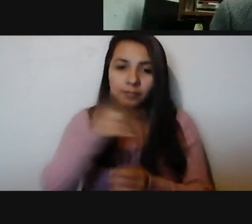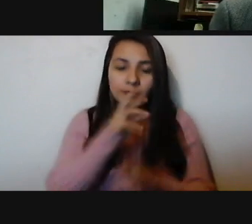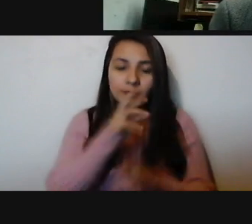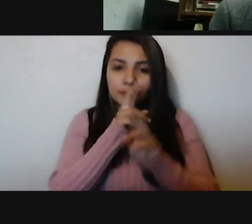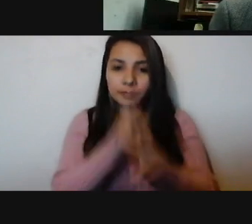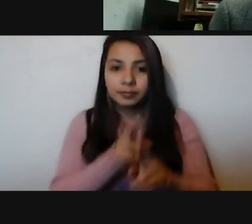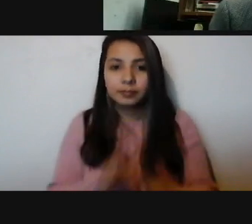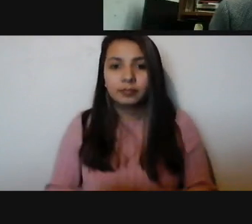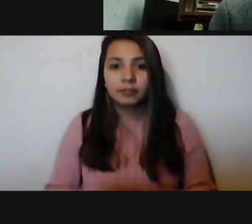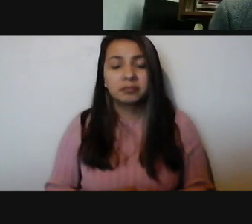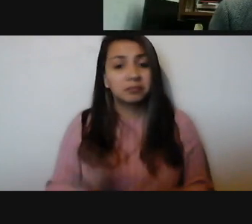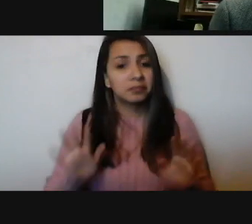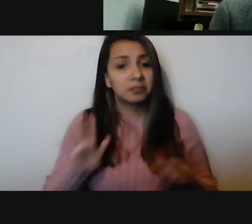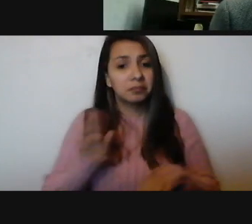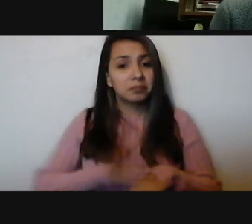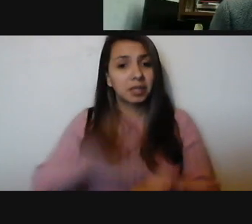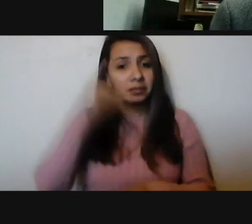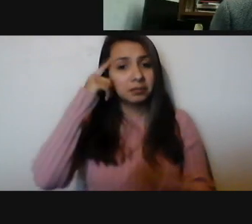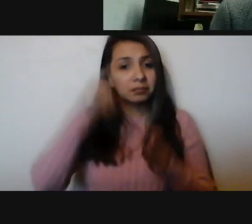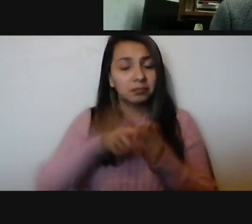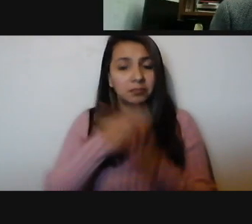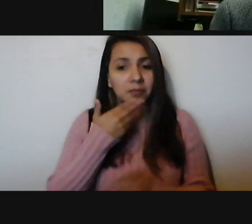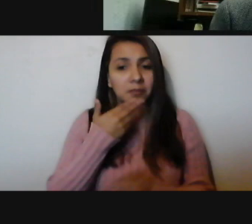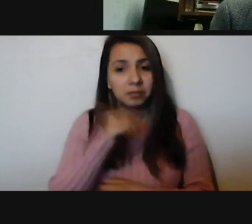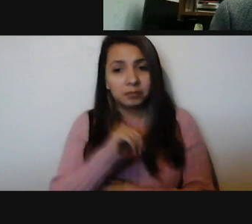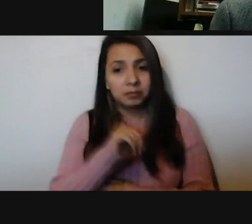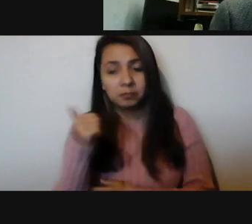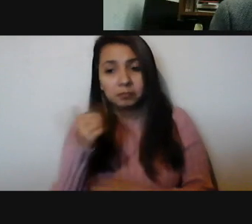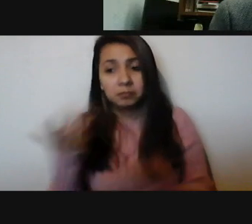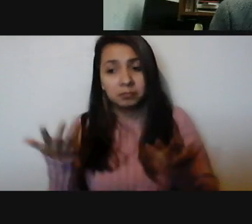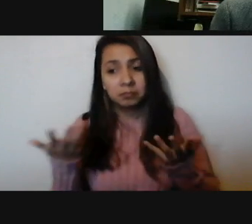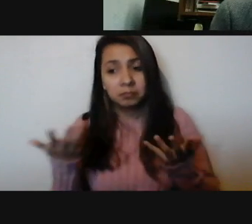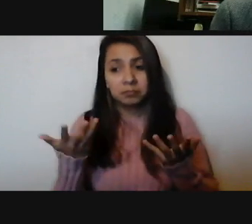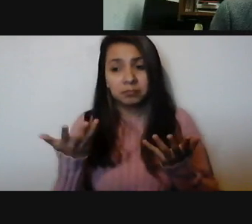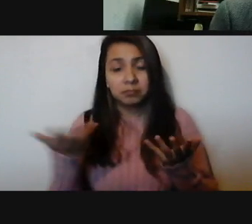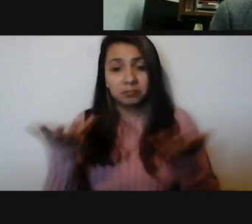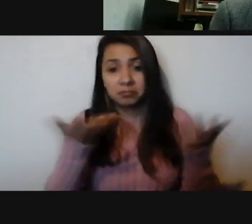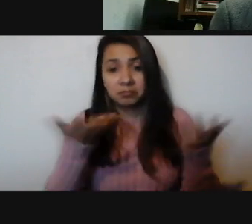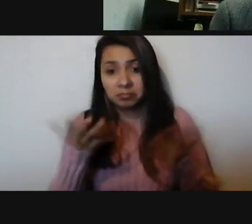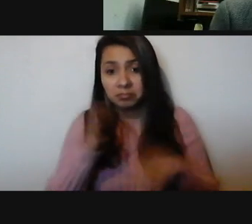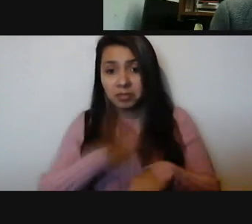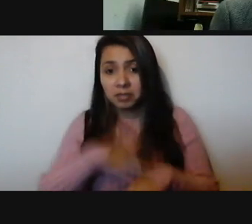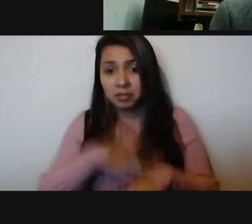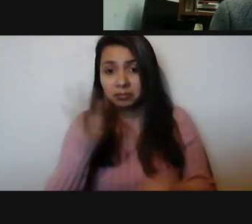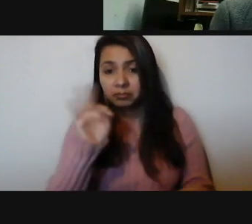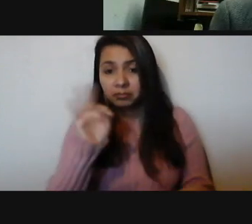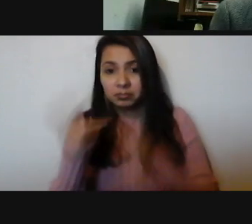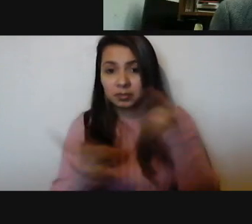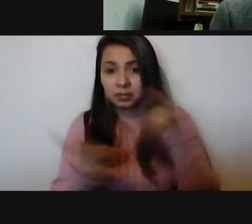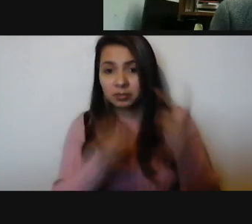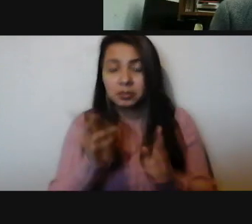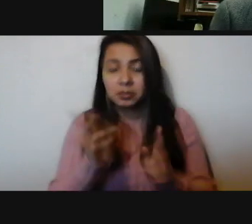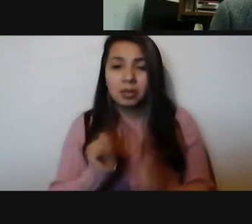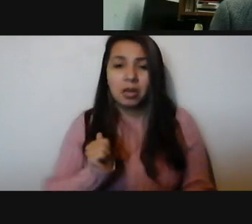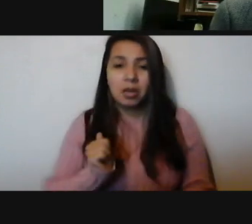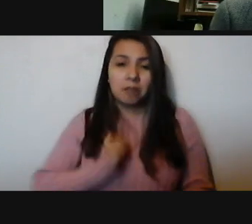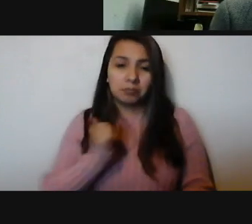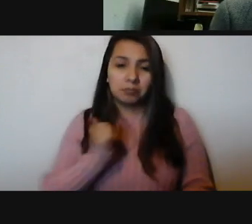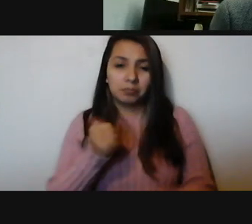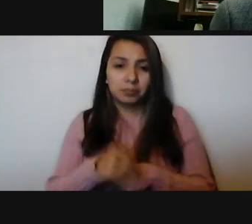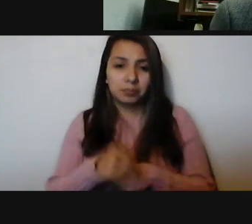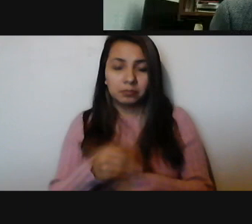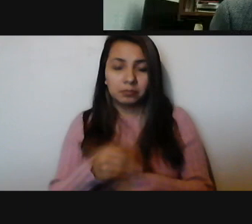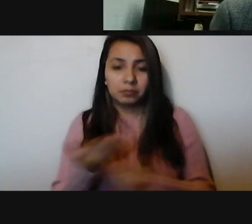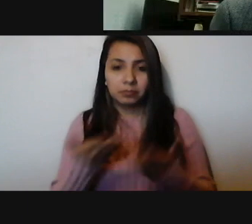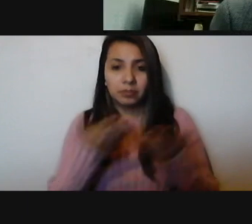Perfecto, y Hansai, también agradece tu respuesta, y creo que no tenemos más preguntas, entonces, si alguien más